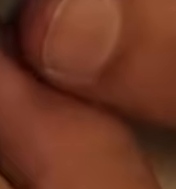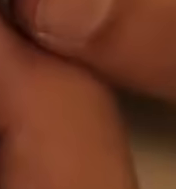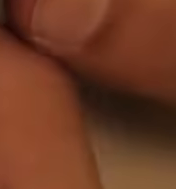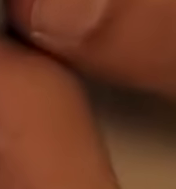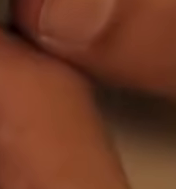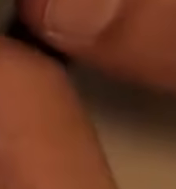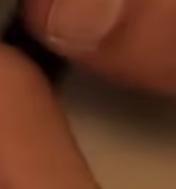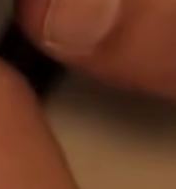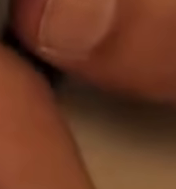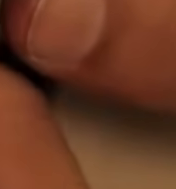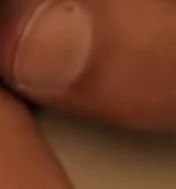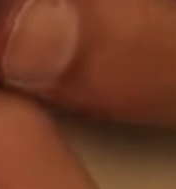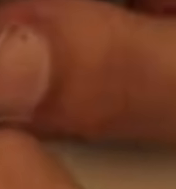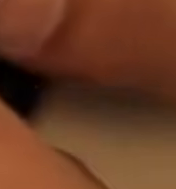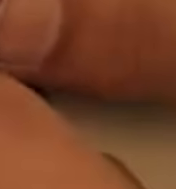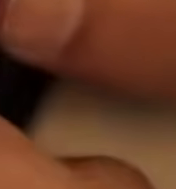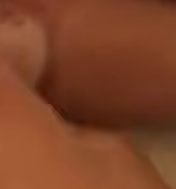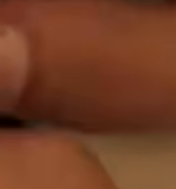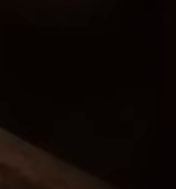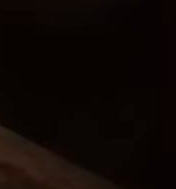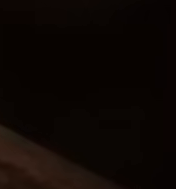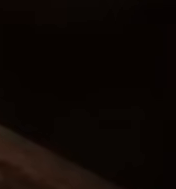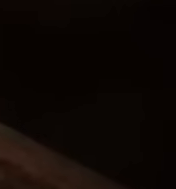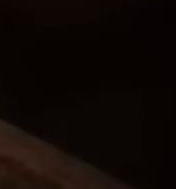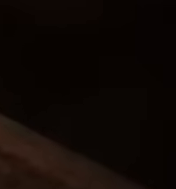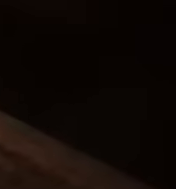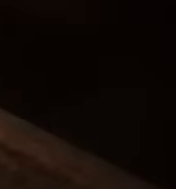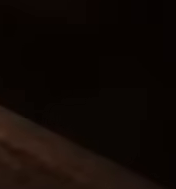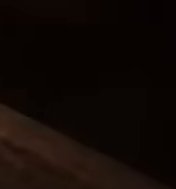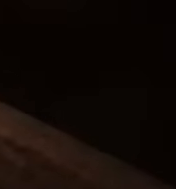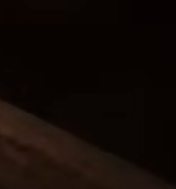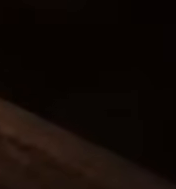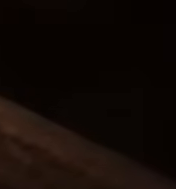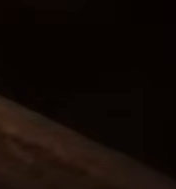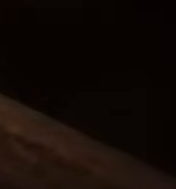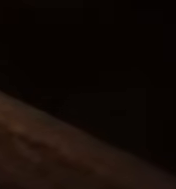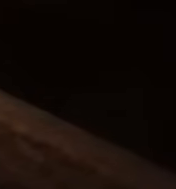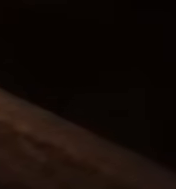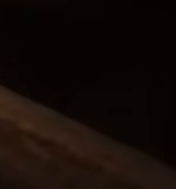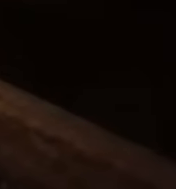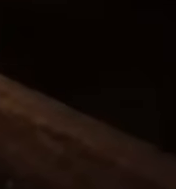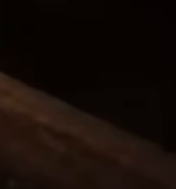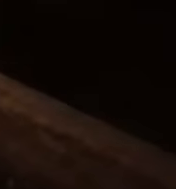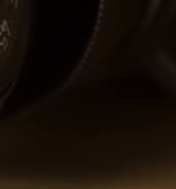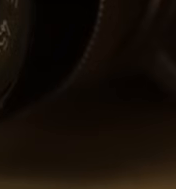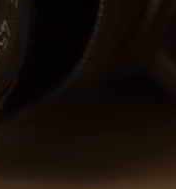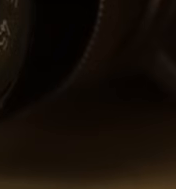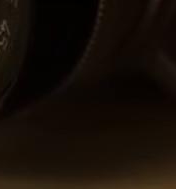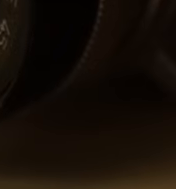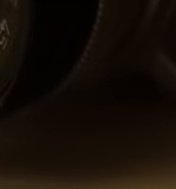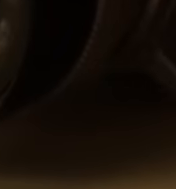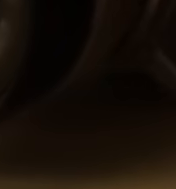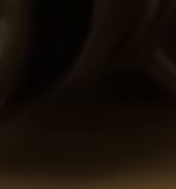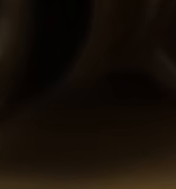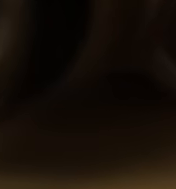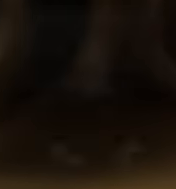Pasé al Departamento de Vigilancia e Investigaciones, sesión homicidio. En los últimos meses del año 64, pasé a desempeñar